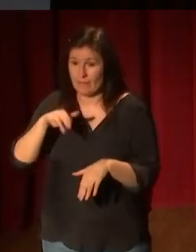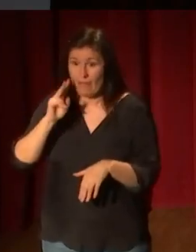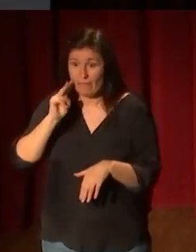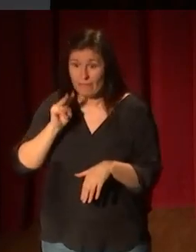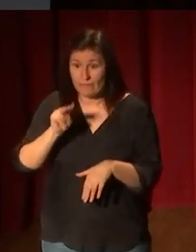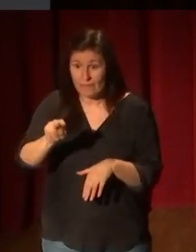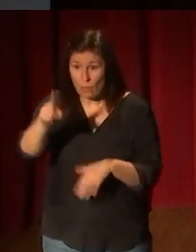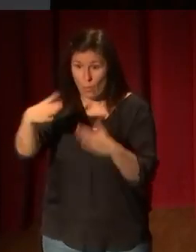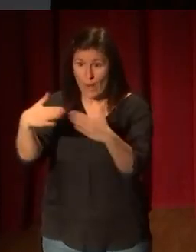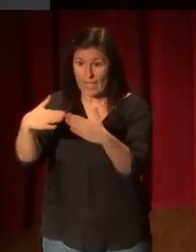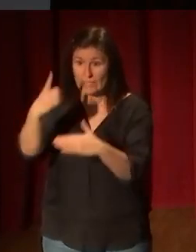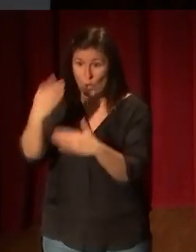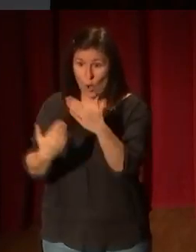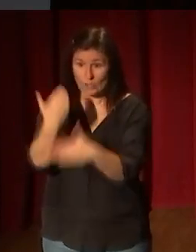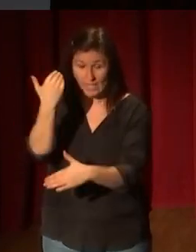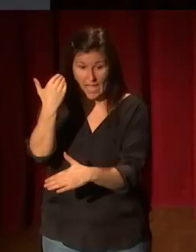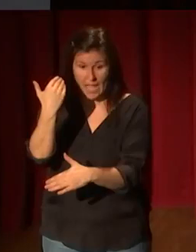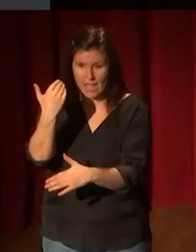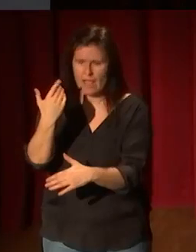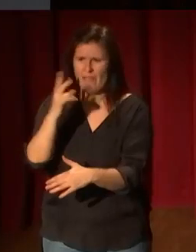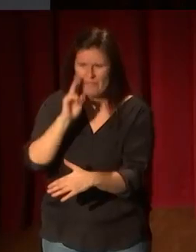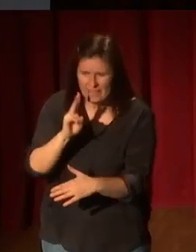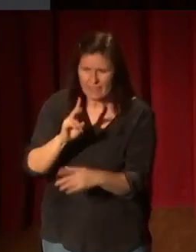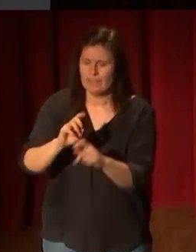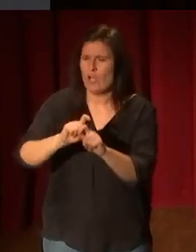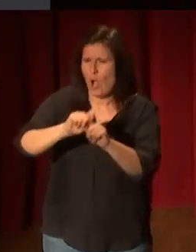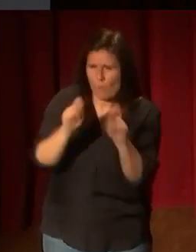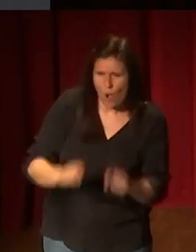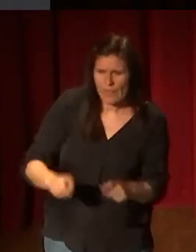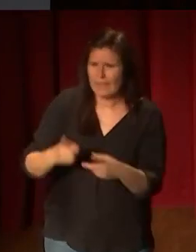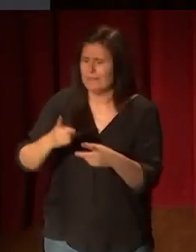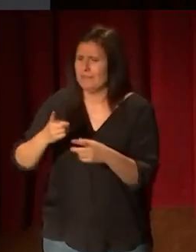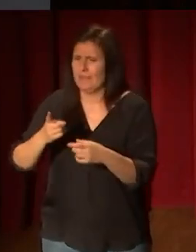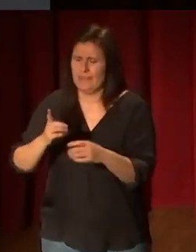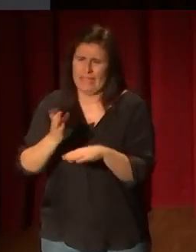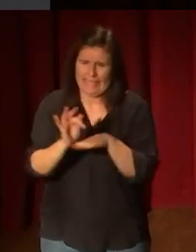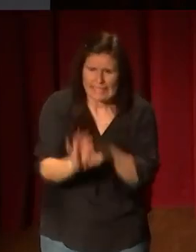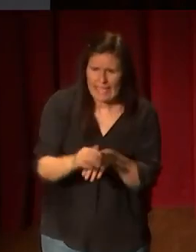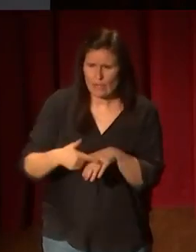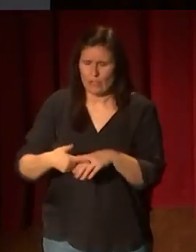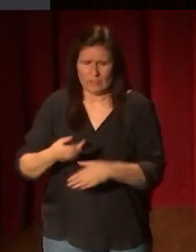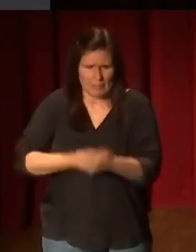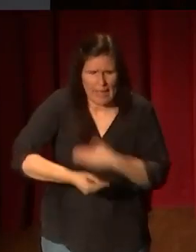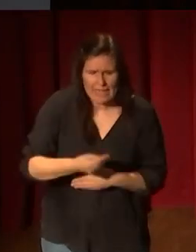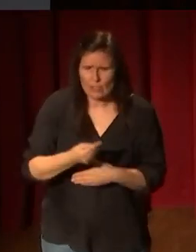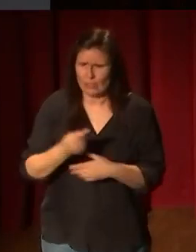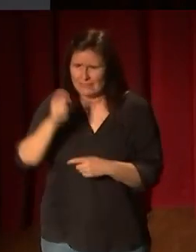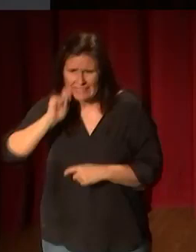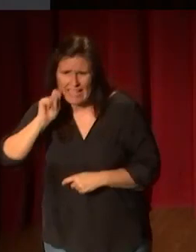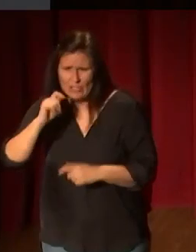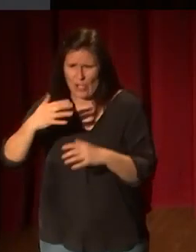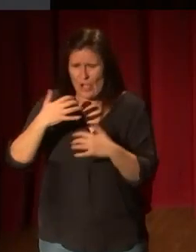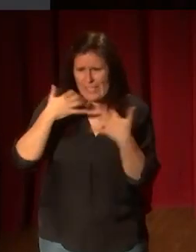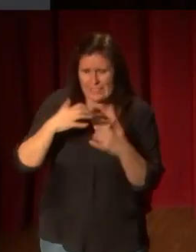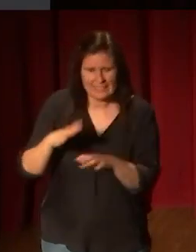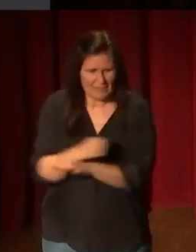una en una casa en un día borra bodas entierros y partos llantos risas brutos en fin toda